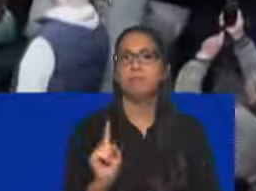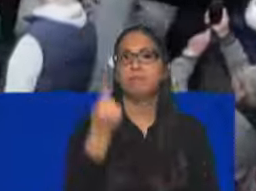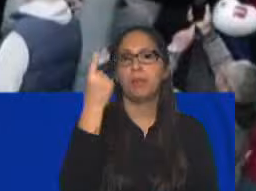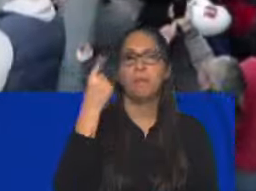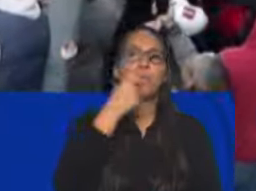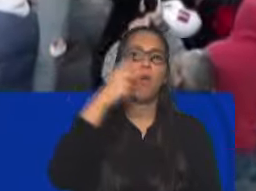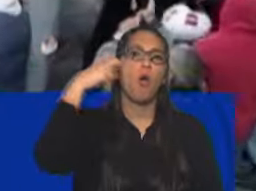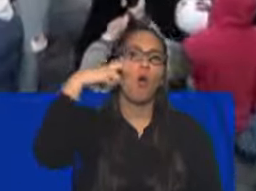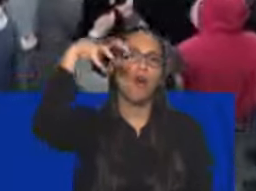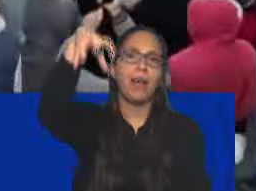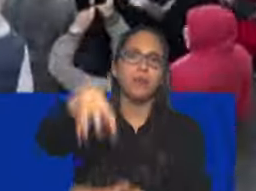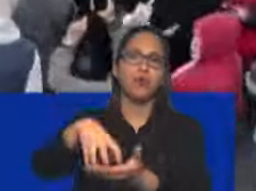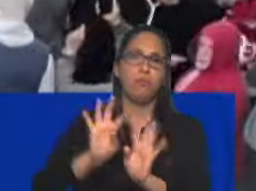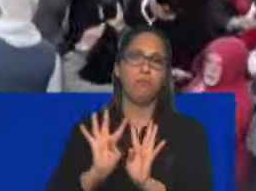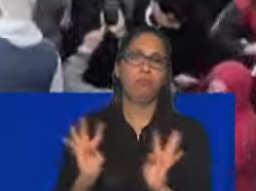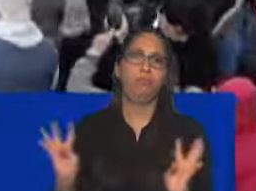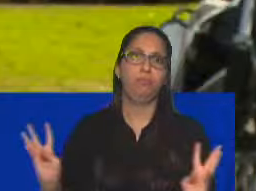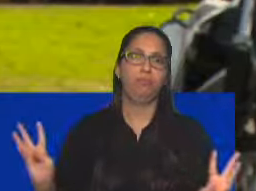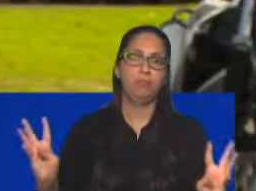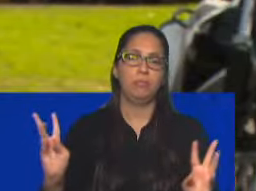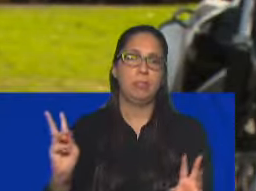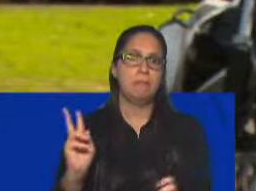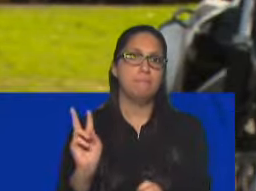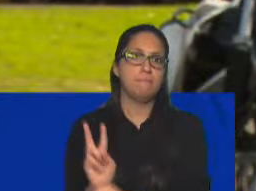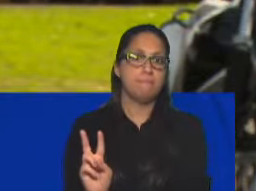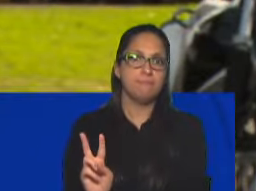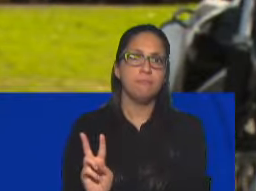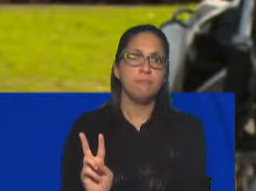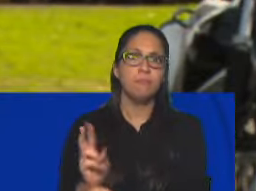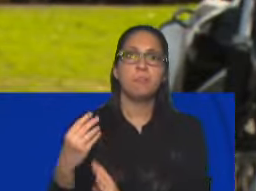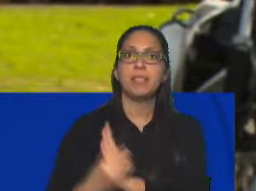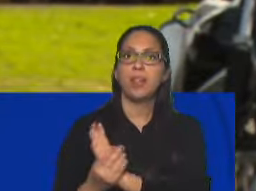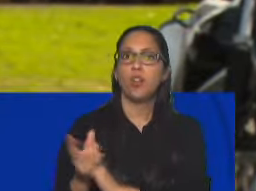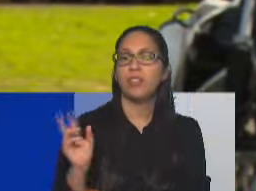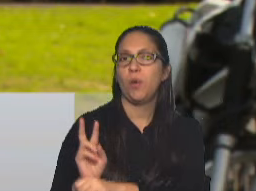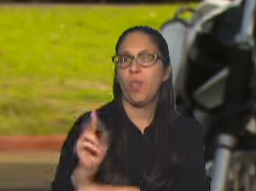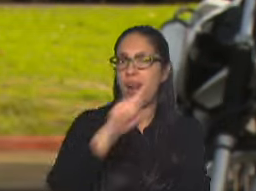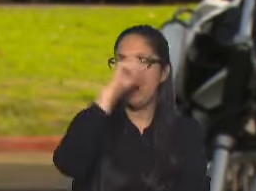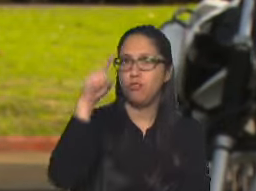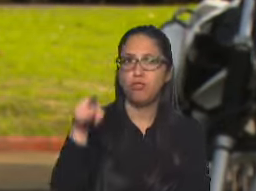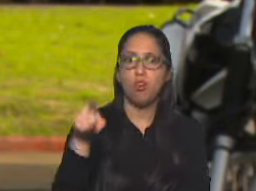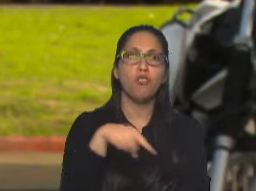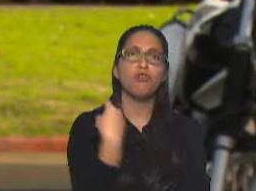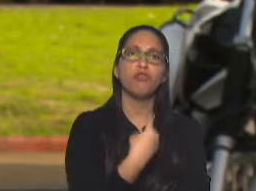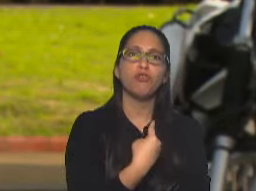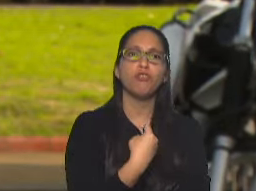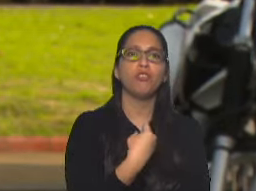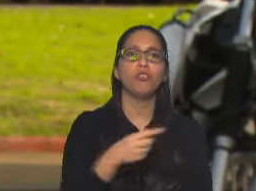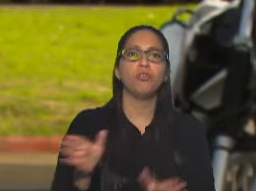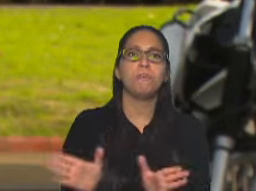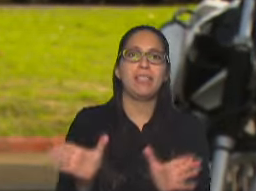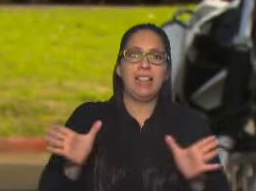el Congreso en este caso lo cubre el Ministerio de Seguridad de la Nación, nosotros cubrimos generalmente el tercer